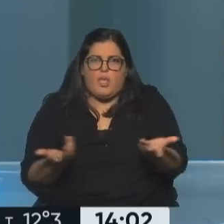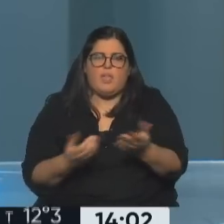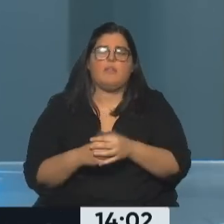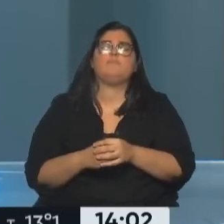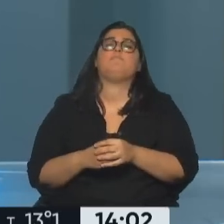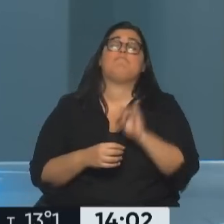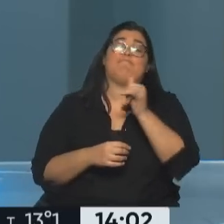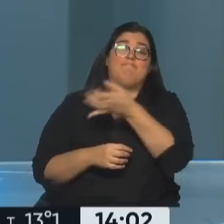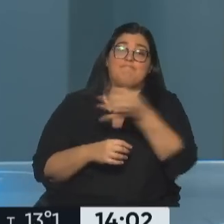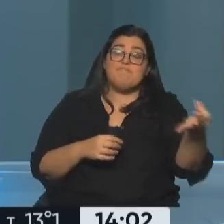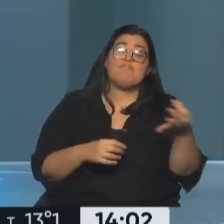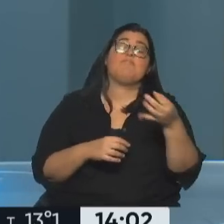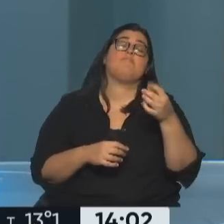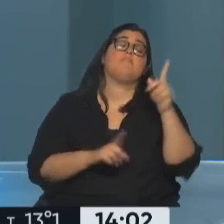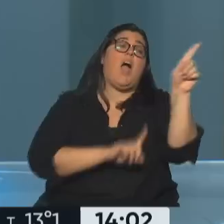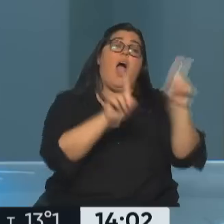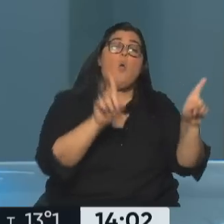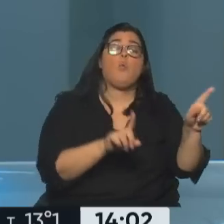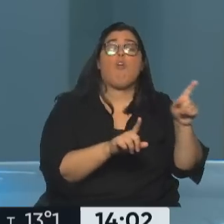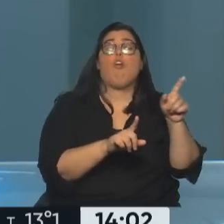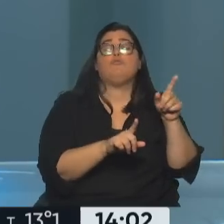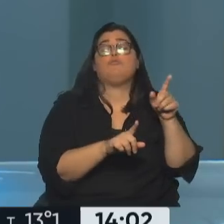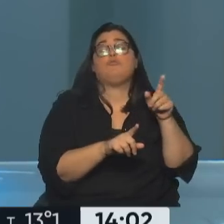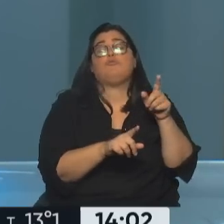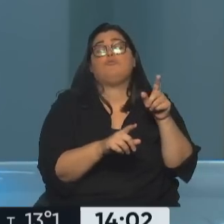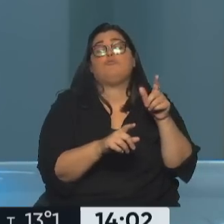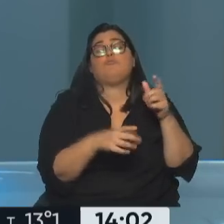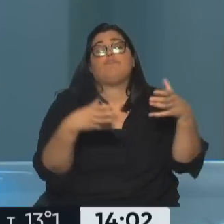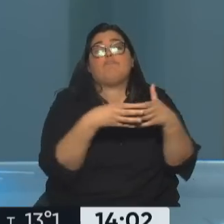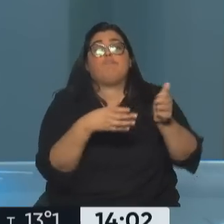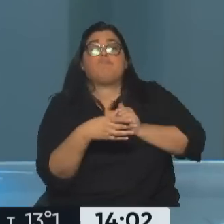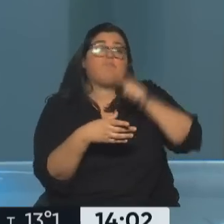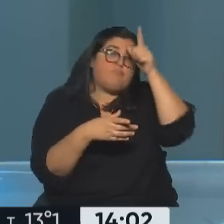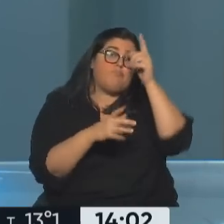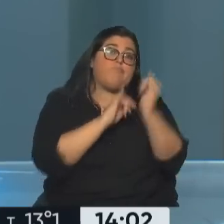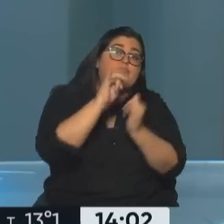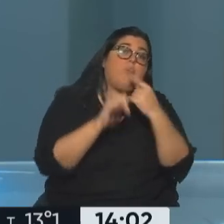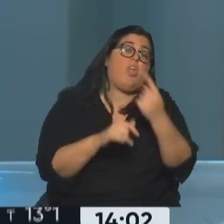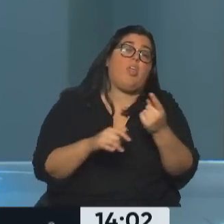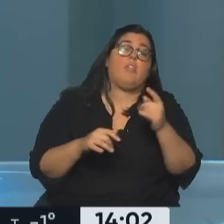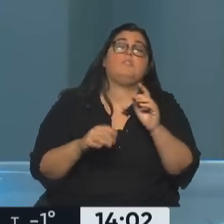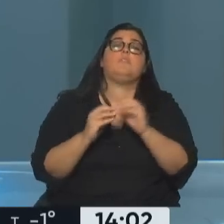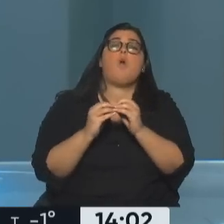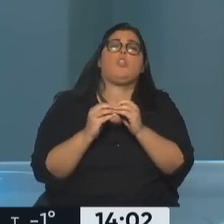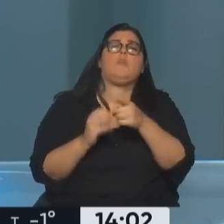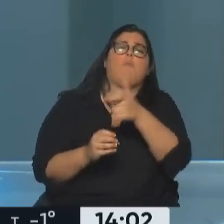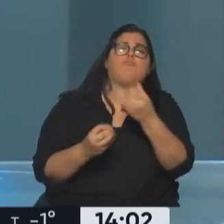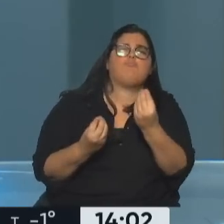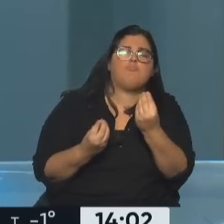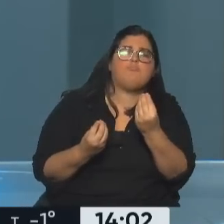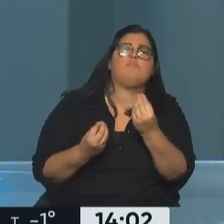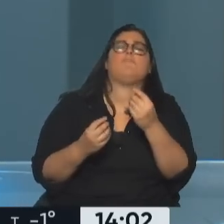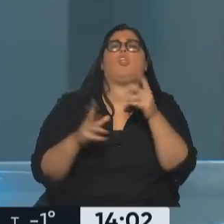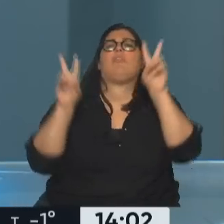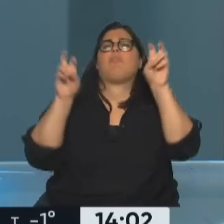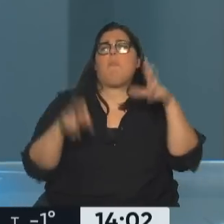hecho lo que se conoció, bueno, según algunas fuentes de las fuerzas de seguridad, que el motivo, como lo decía el informe, tenía que ver con